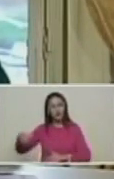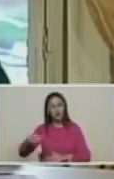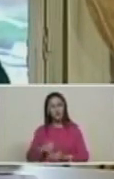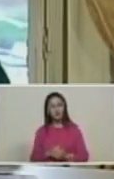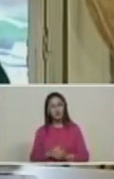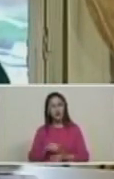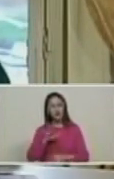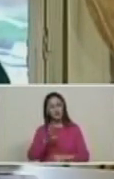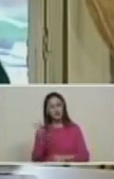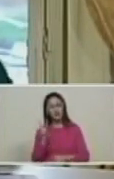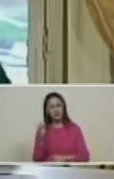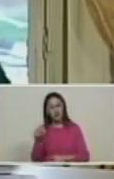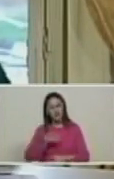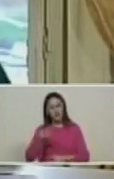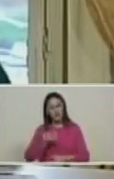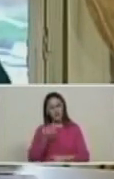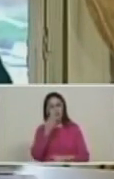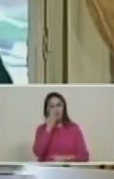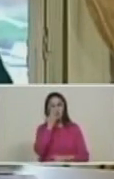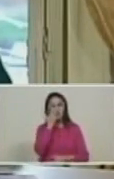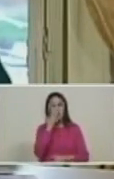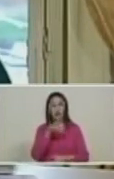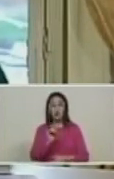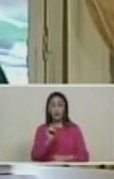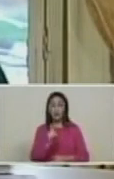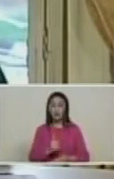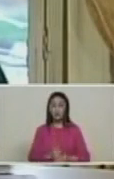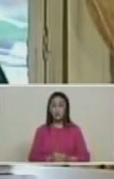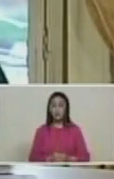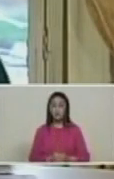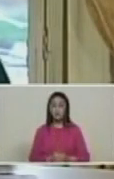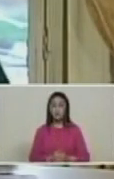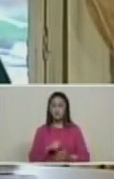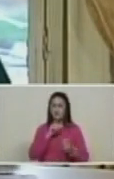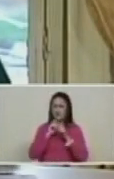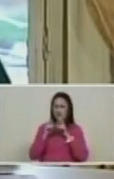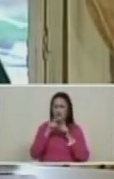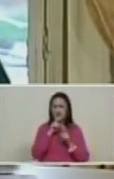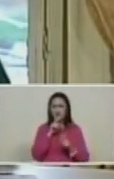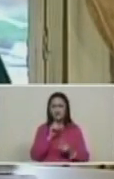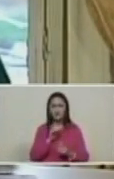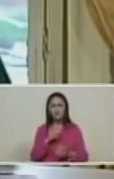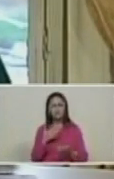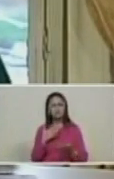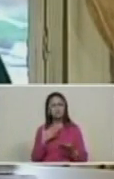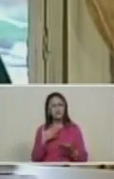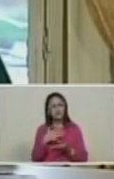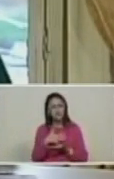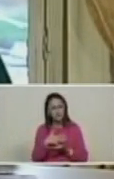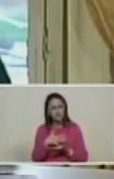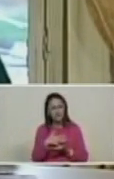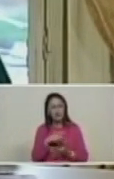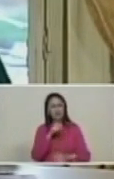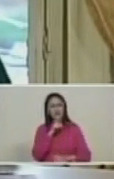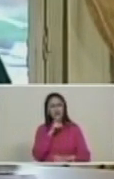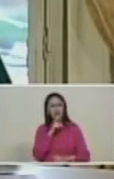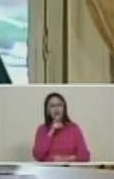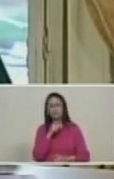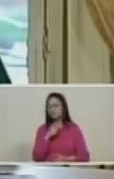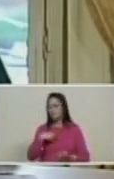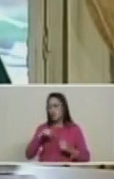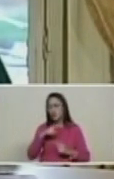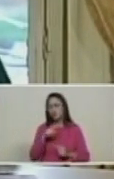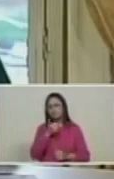es la Venezuela de verdad, la que existe, con dificultades. Nuestras dificultades las